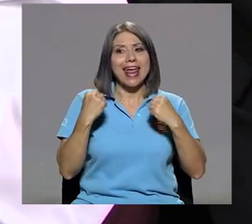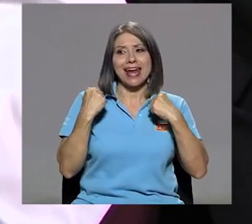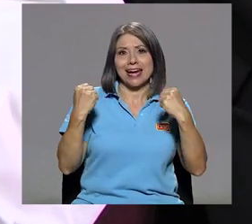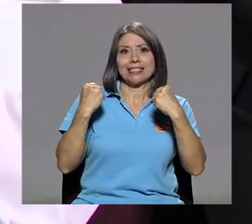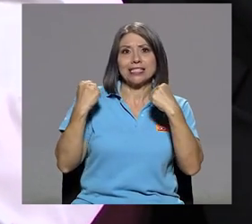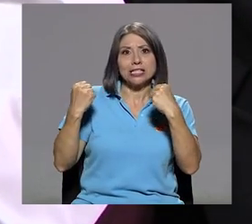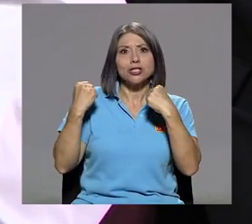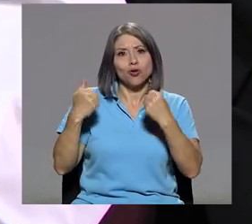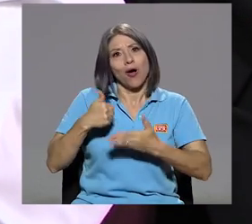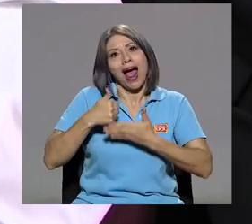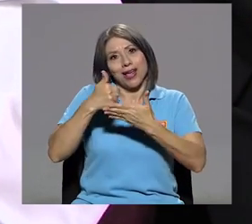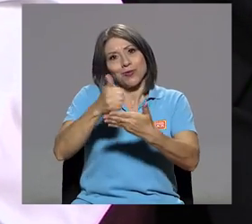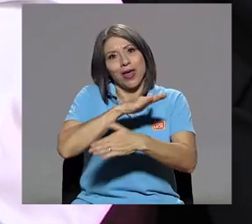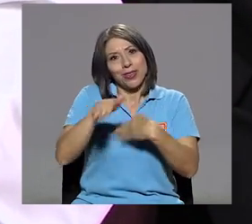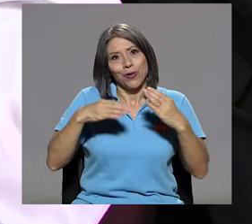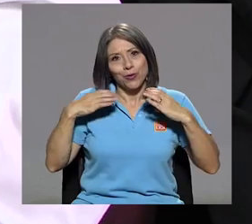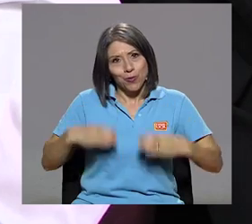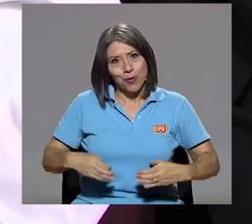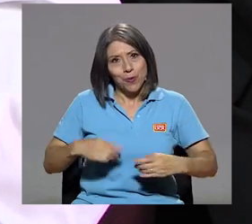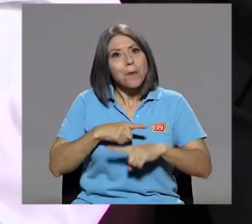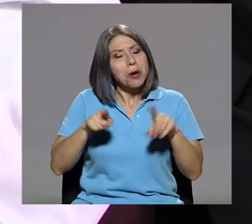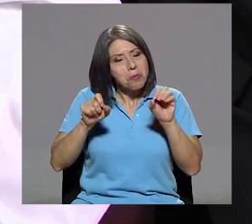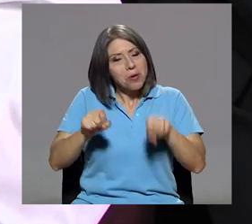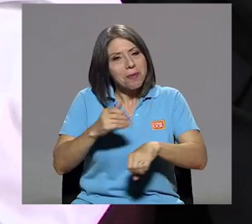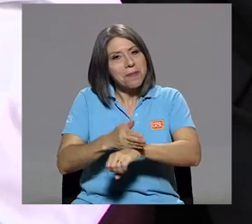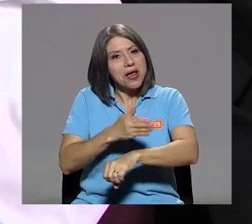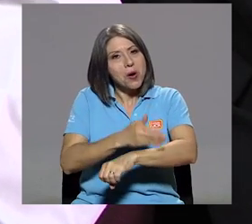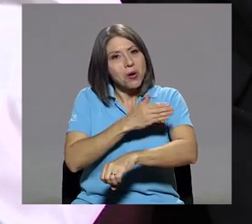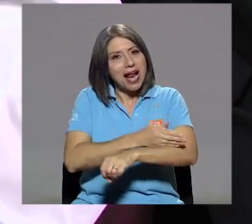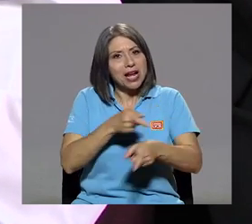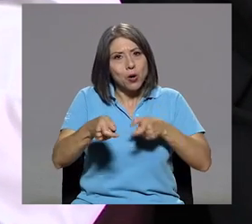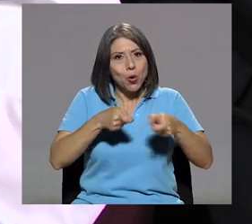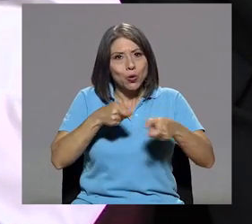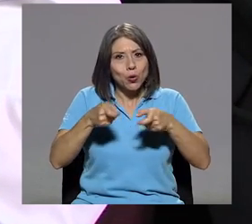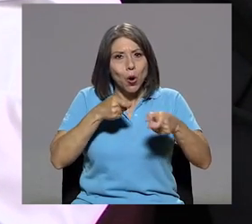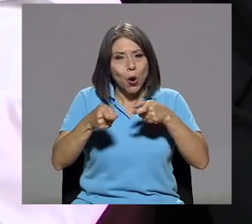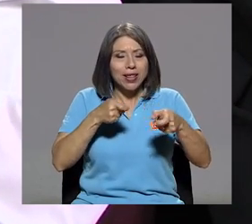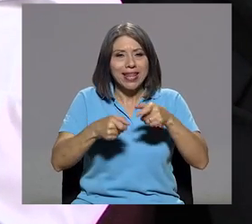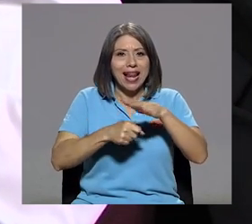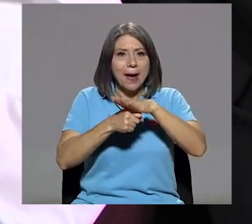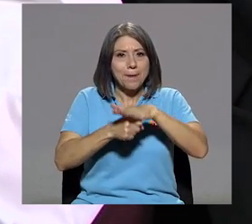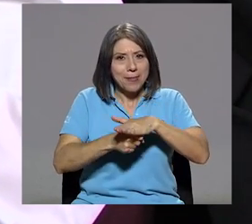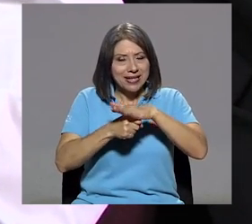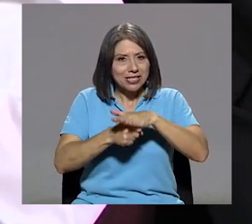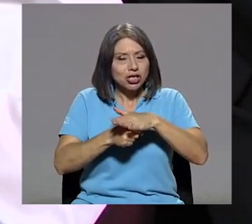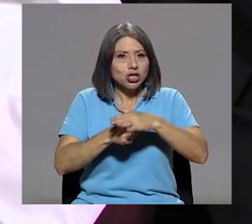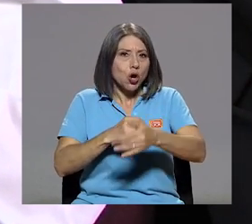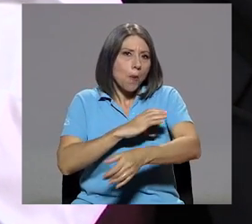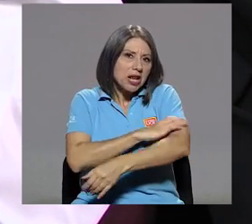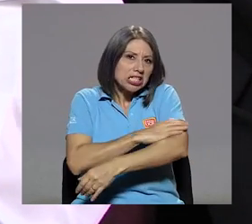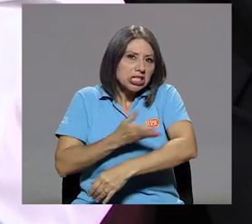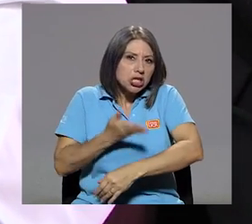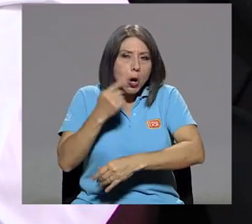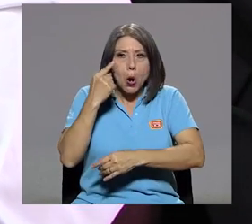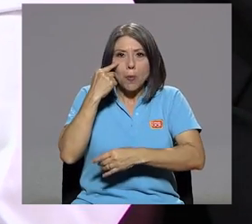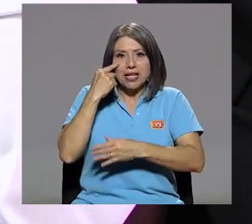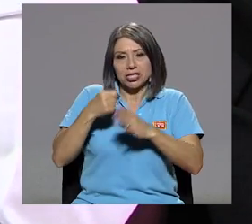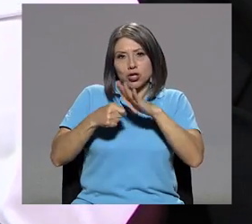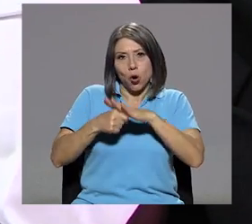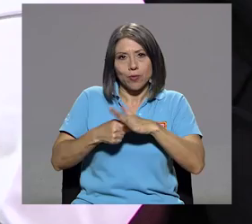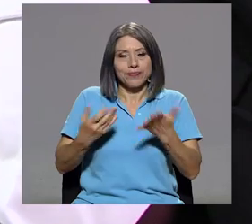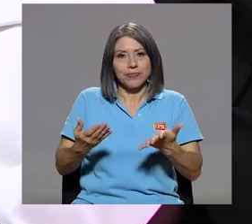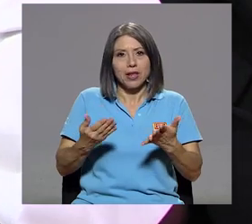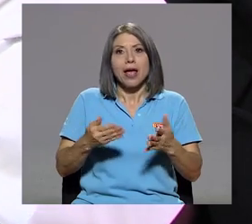ayuda obviamente pues a todo el cuerpo, pero también puede mejorar un poco el control de la presión arterial. Por supuesto que una persona que pues,